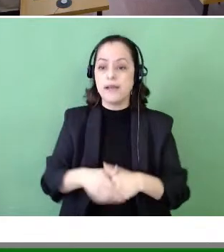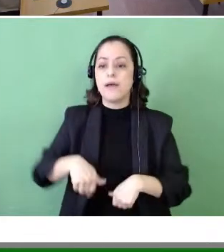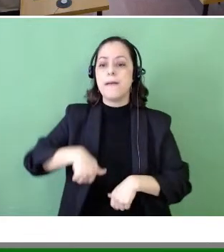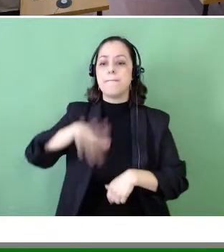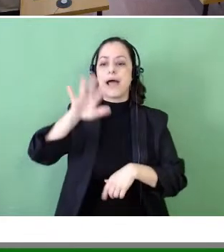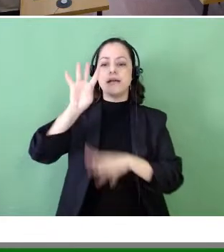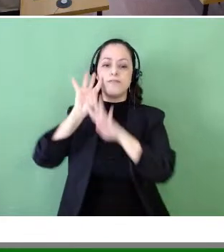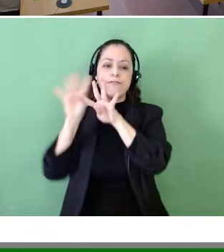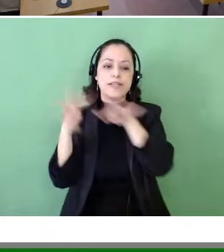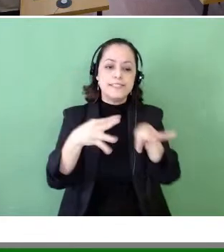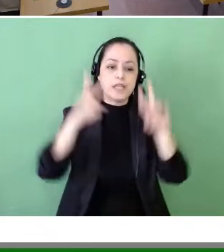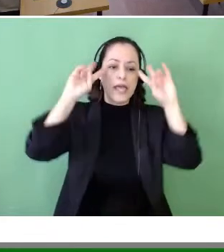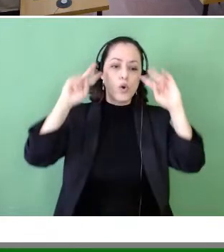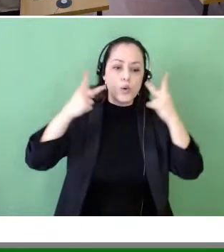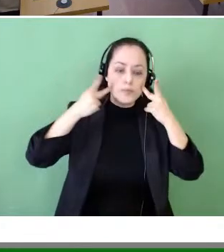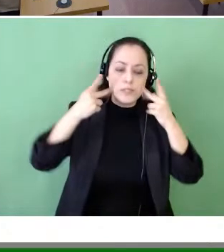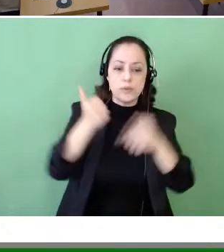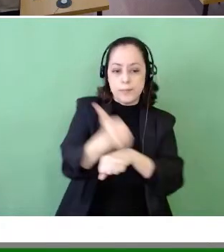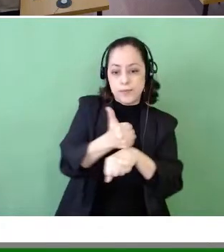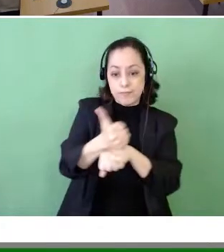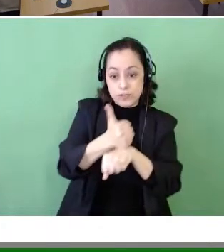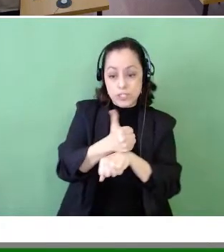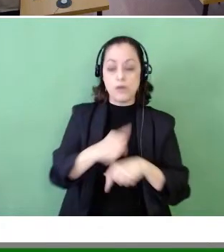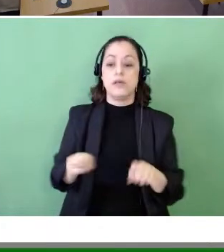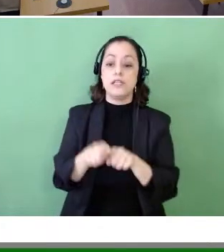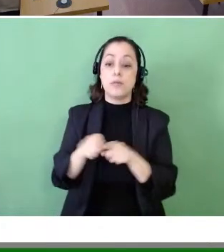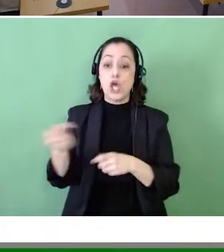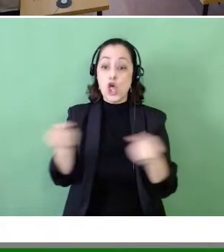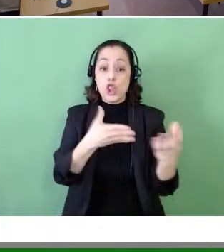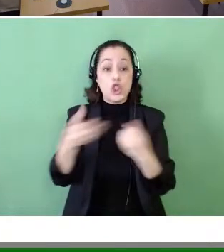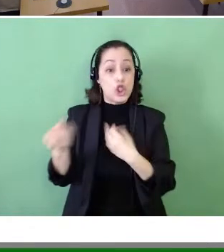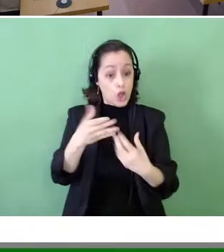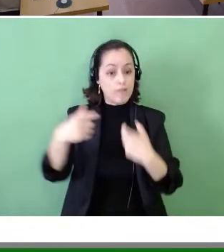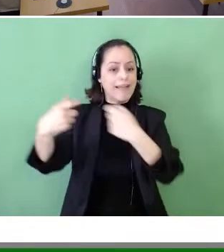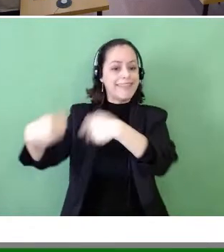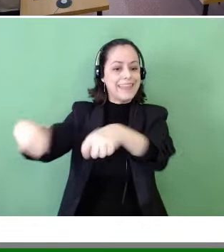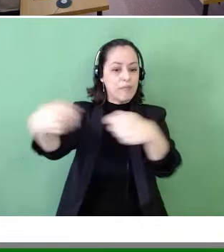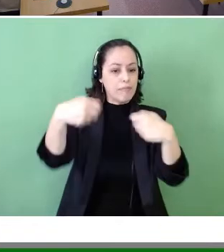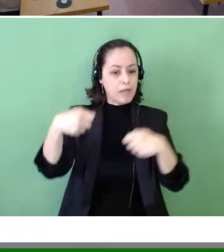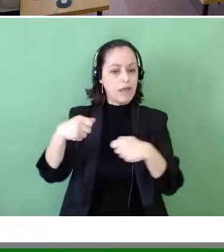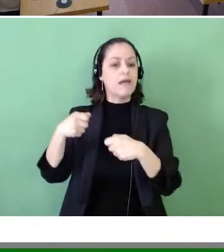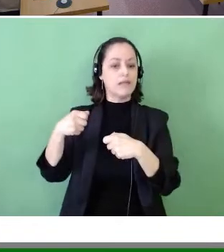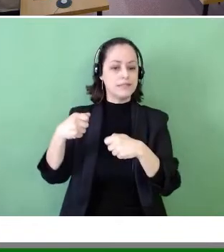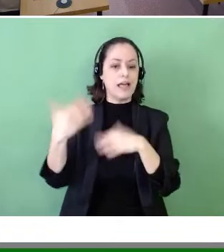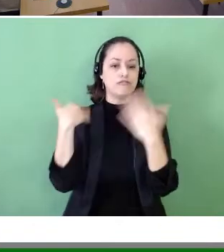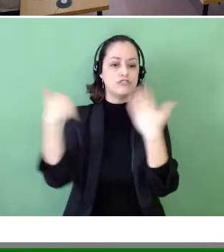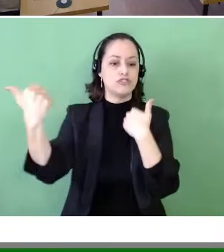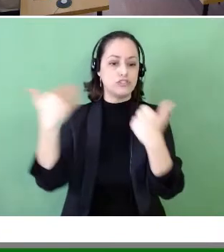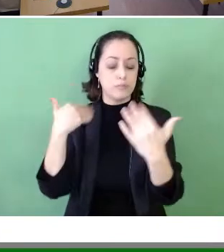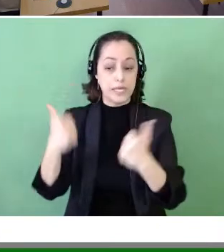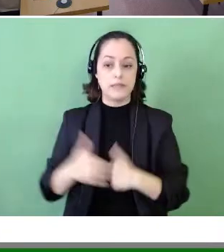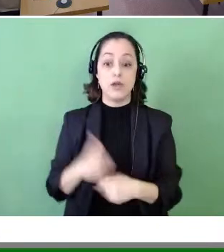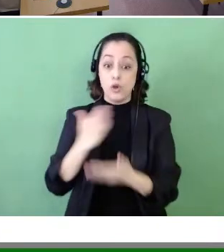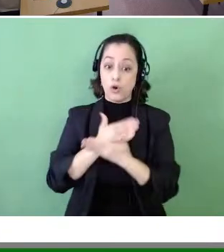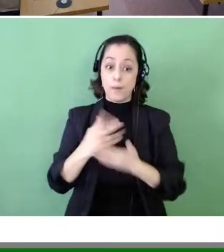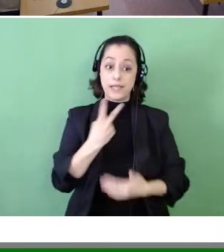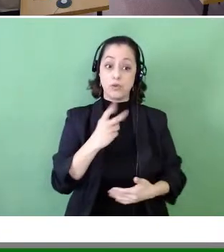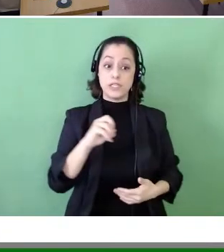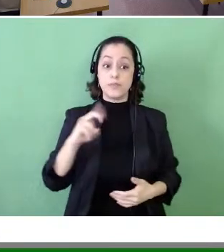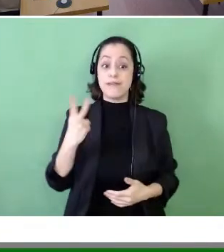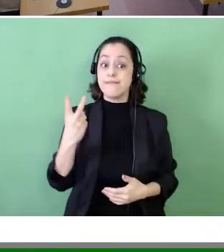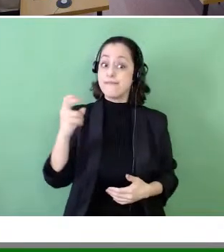reconocimiento profesional, de nuevas demandas, específicamente desde 2020, un paréntesis también,